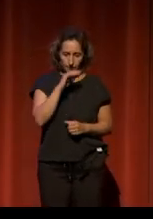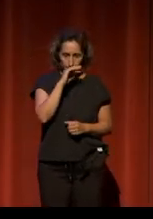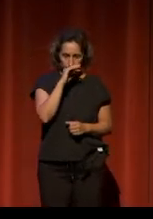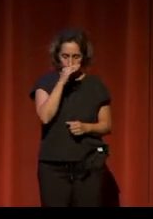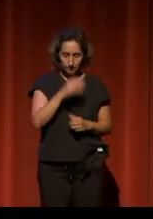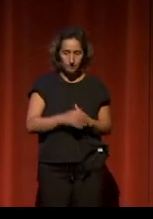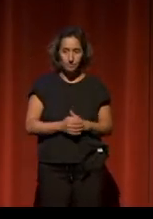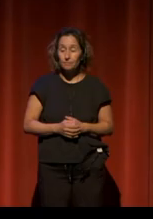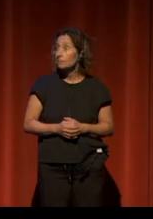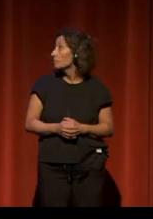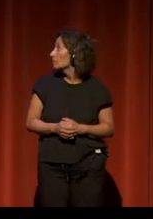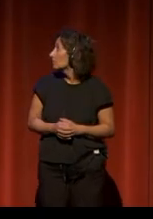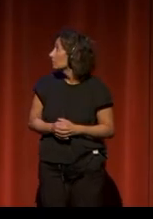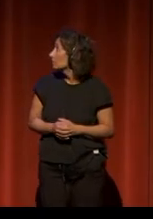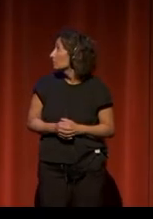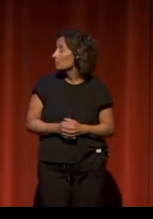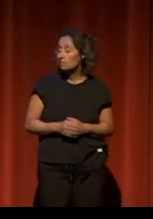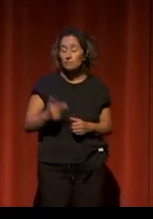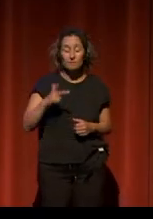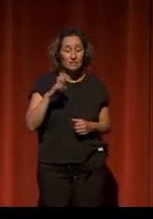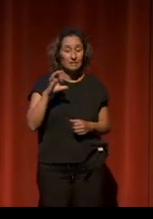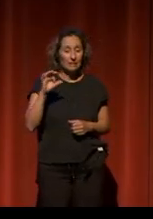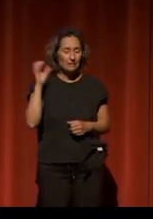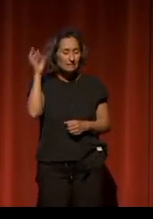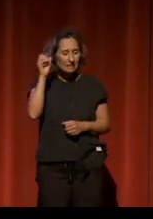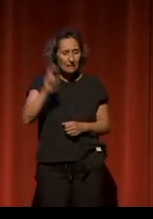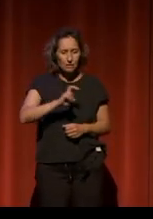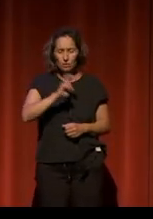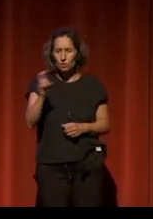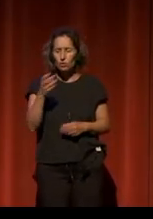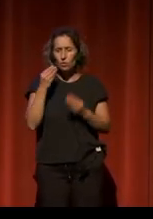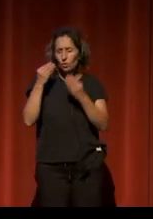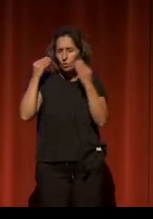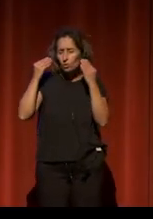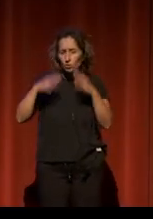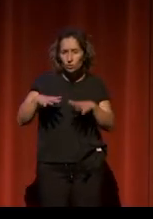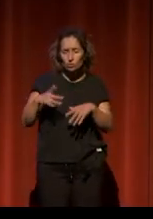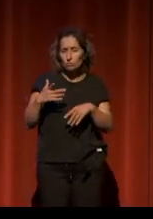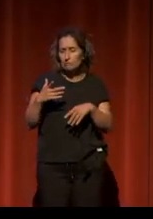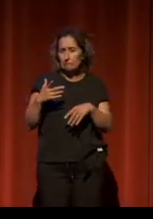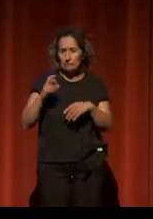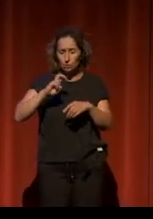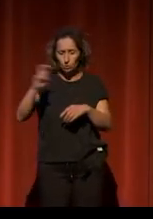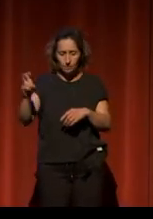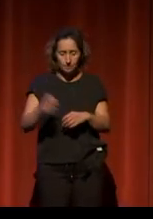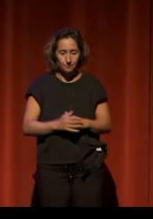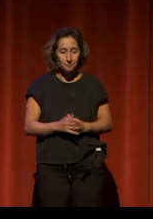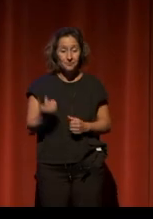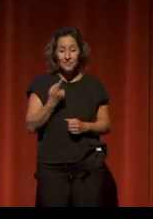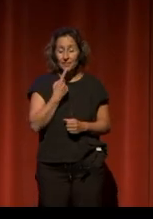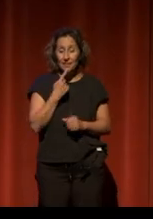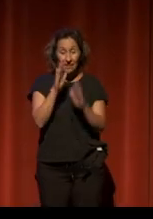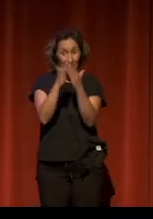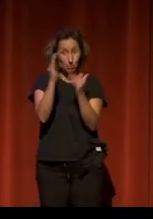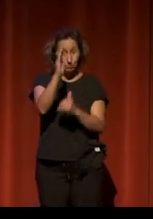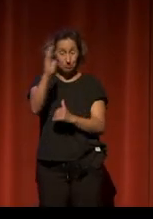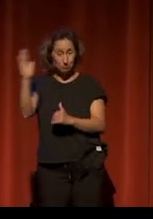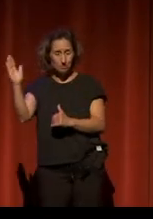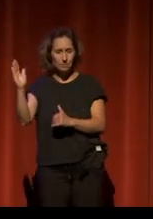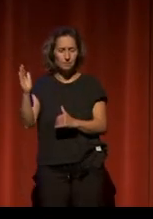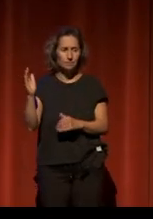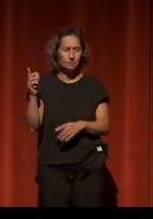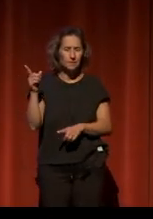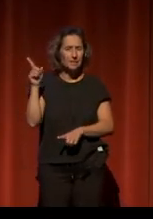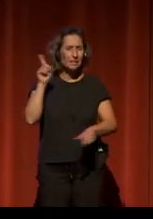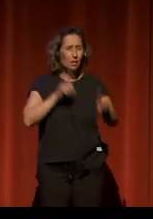las charlas te incluso la épica y storytelling de Disney nos dicen que esto de los